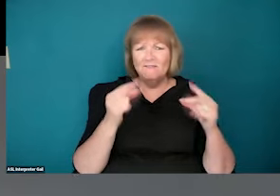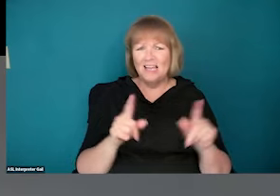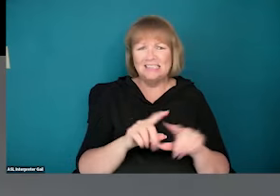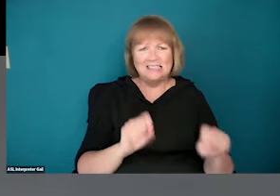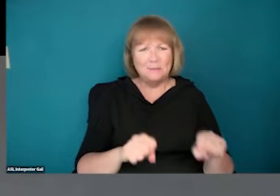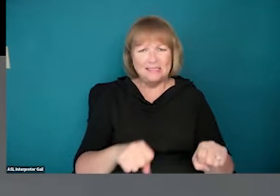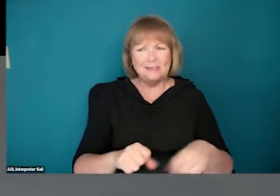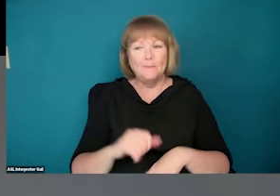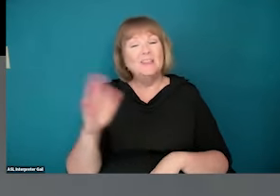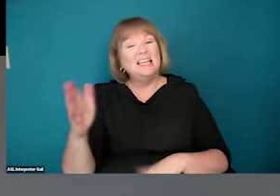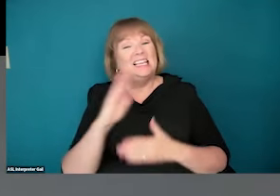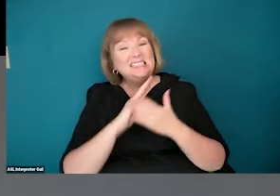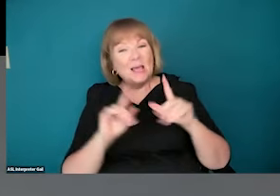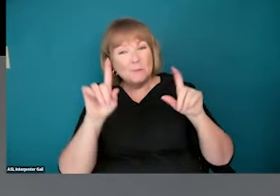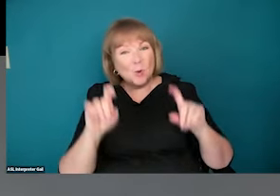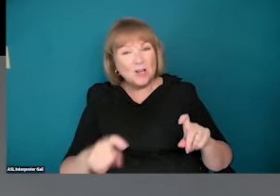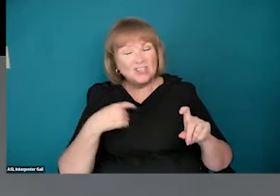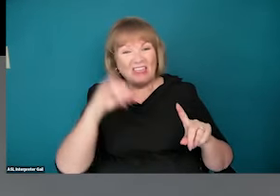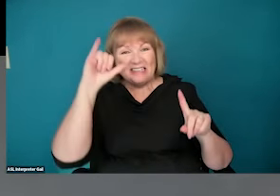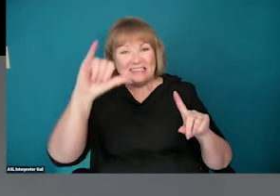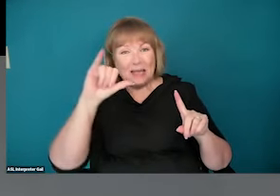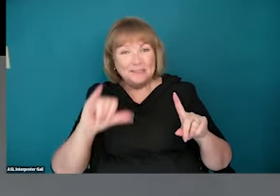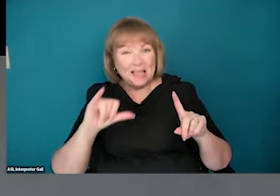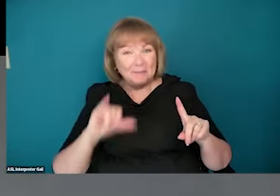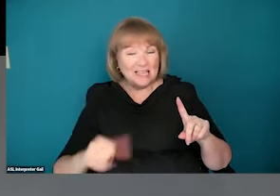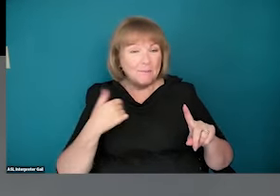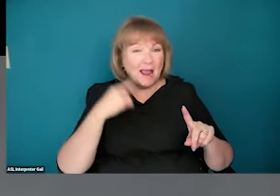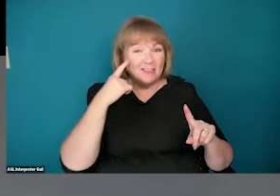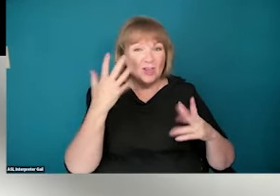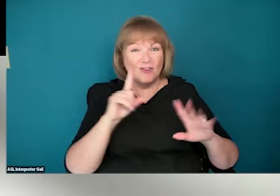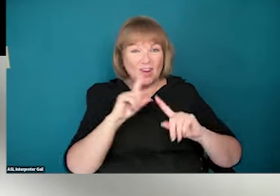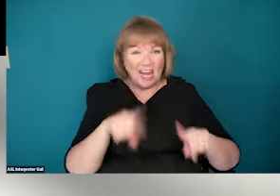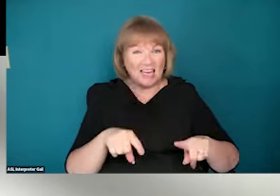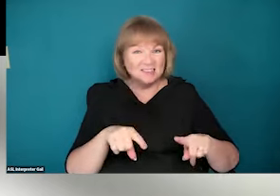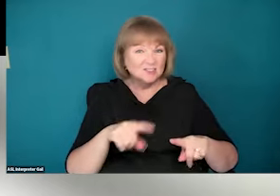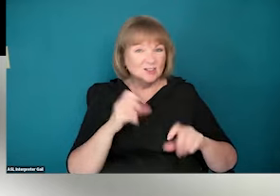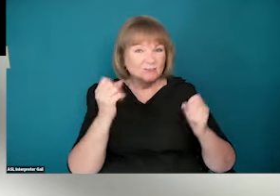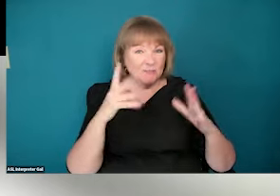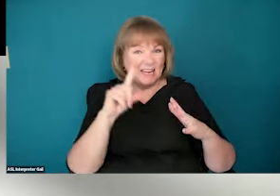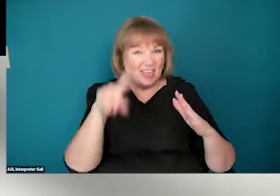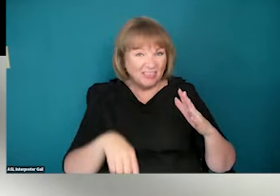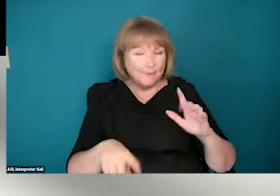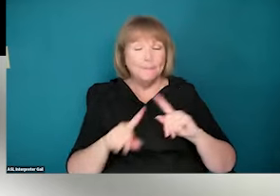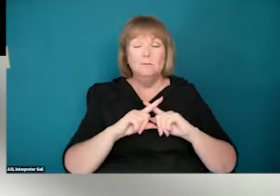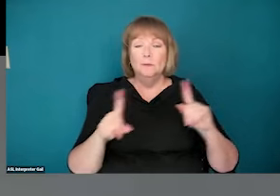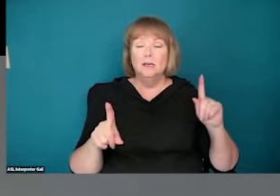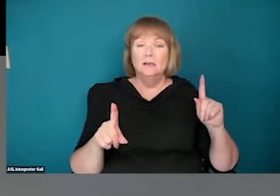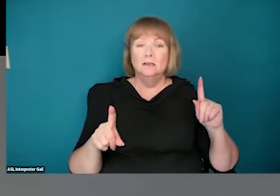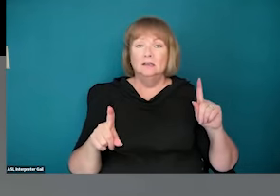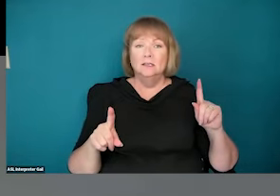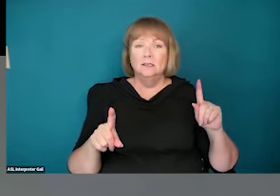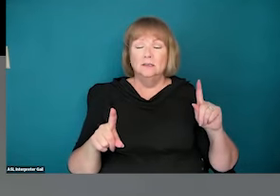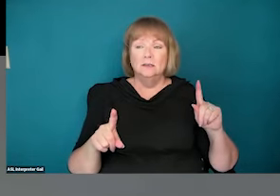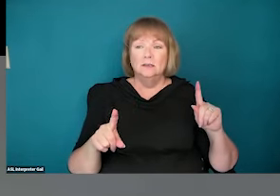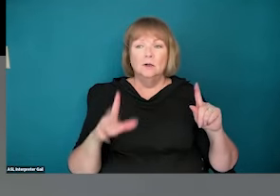Entonces voy a tratar. Muchas de estas son repeticiones, muchas de ustedes ya las contestaron,